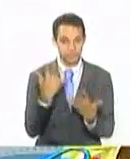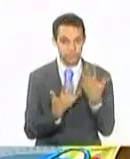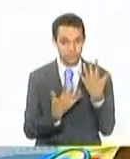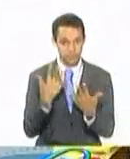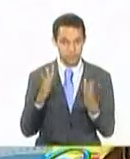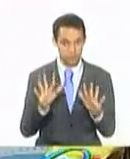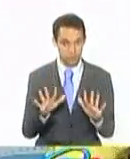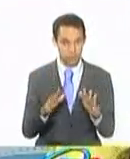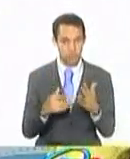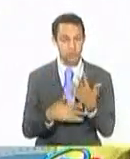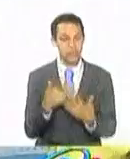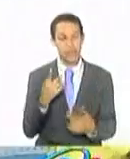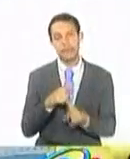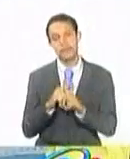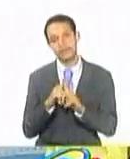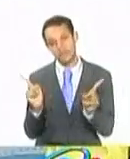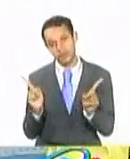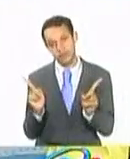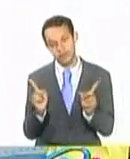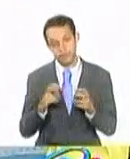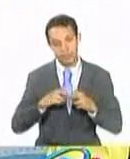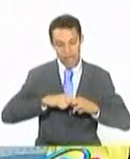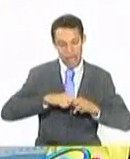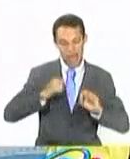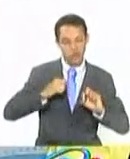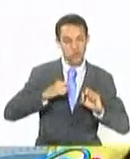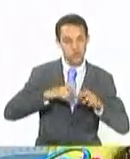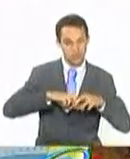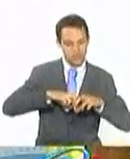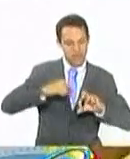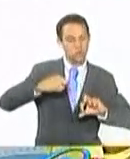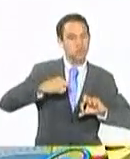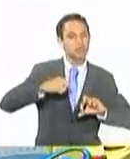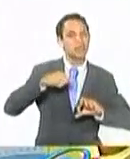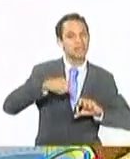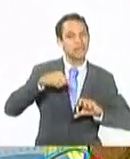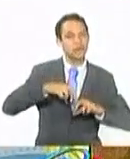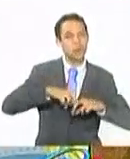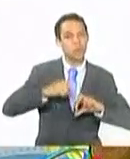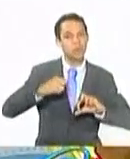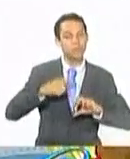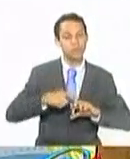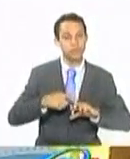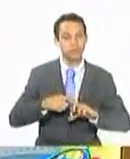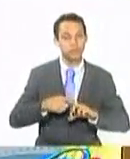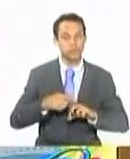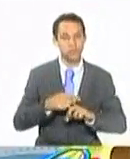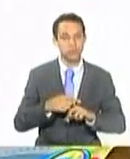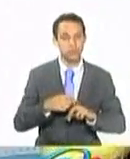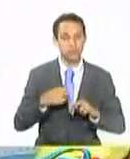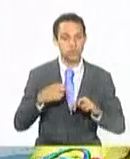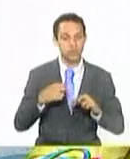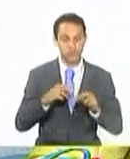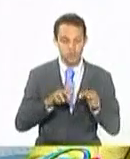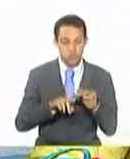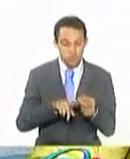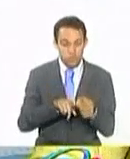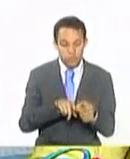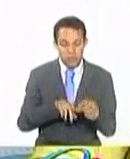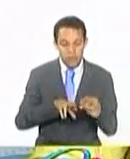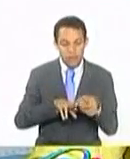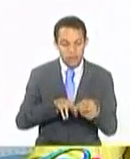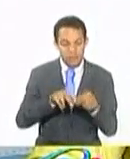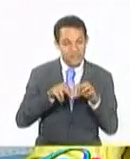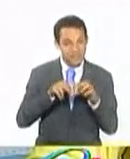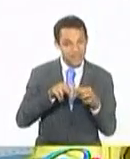lado diferente a la artrosis que la artrosis el dolor es en estas articulaciones cerca a las uñas